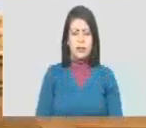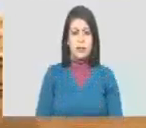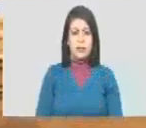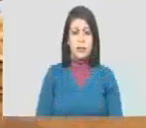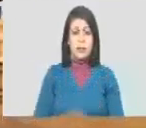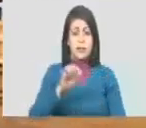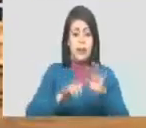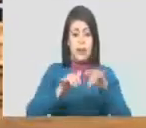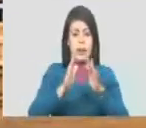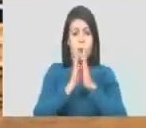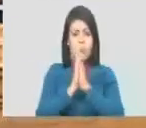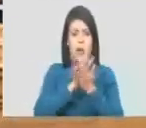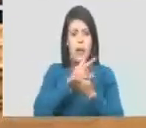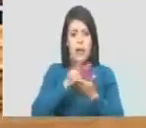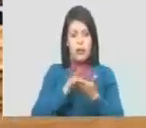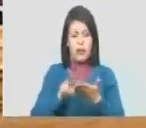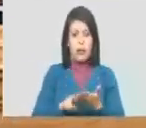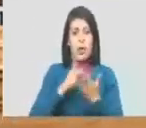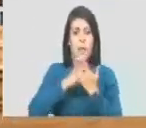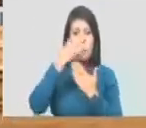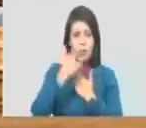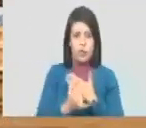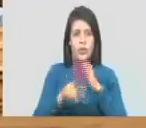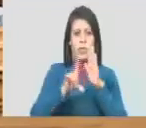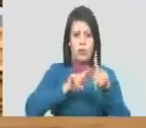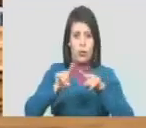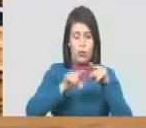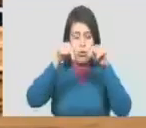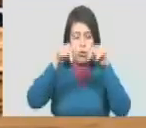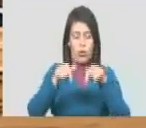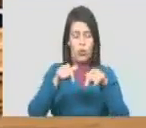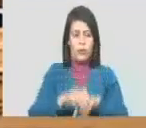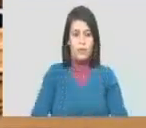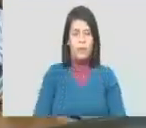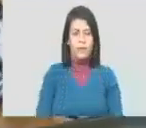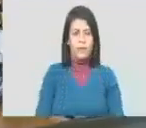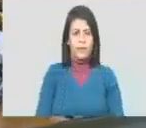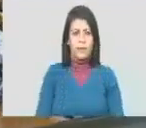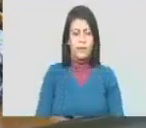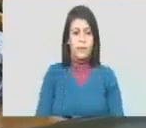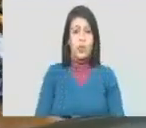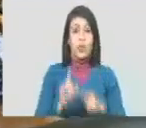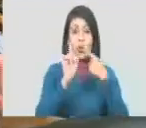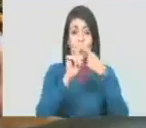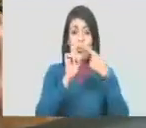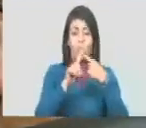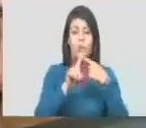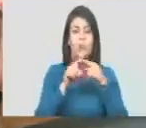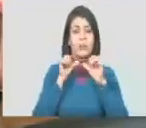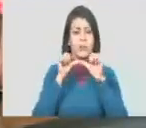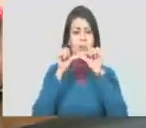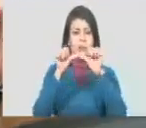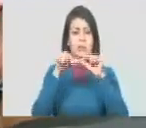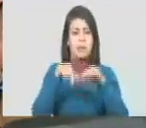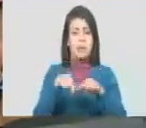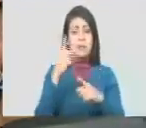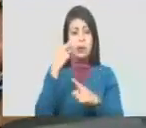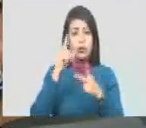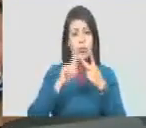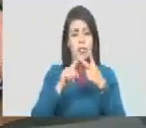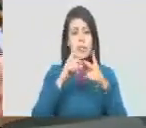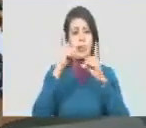Ciudadana secretaria, por favor, cierre, se da lectura al proyecto de orden del día. Punto número uno, continuación de la